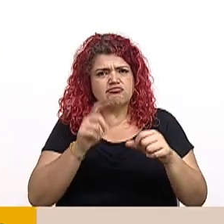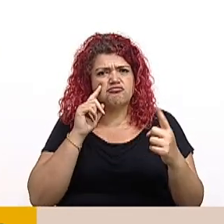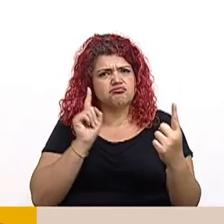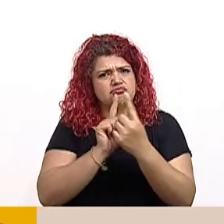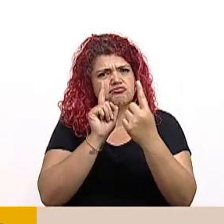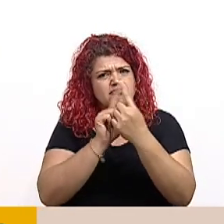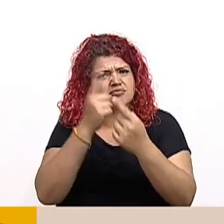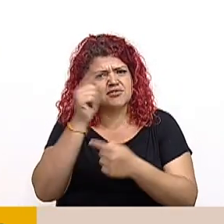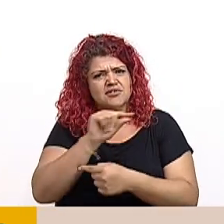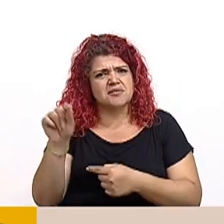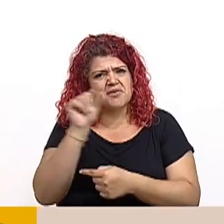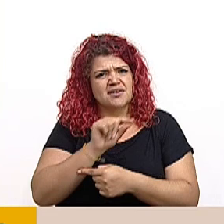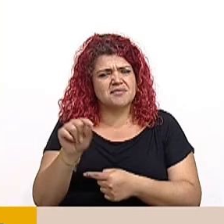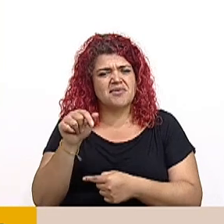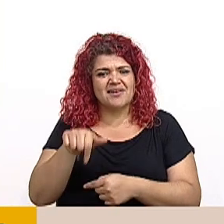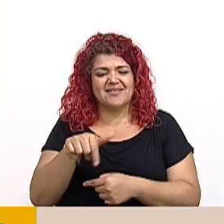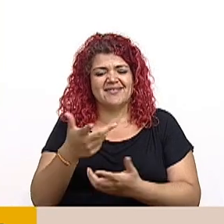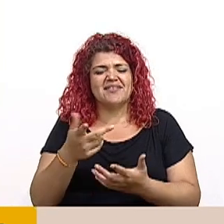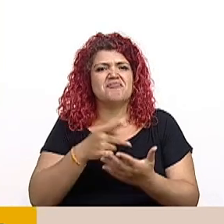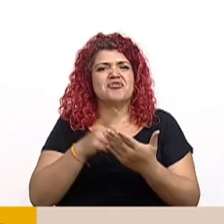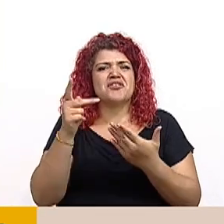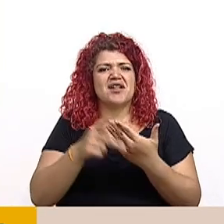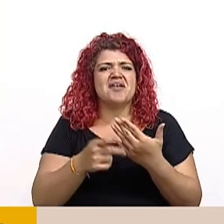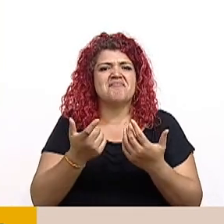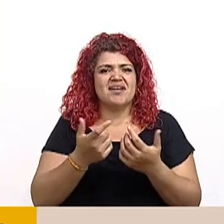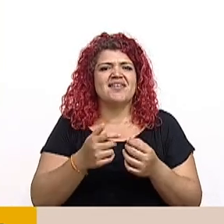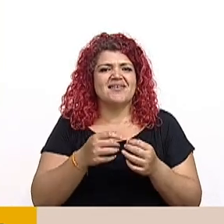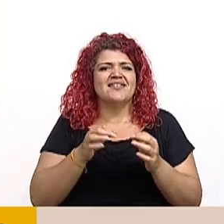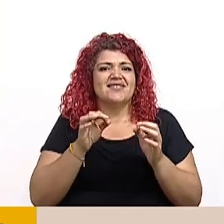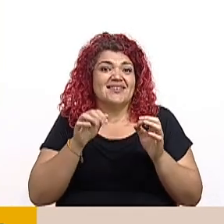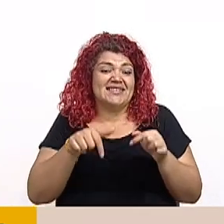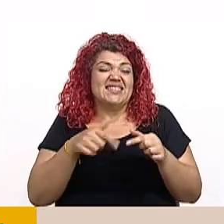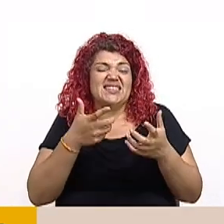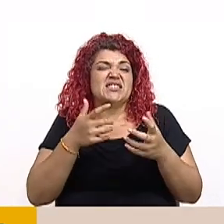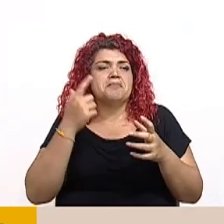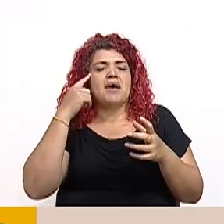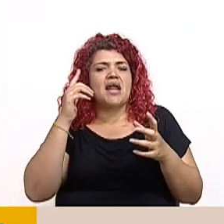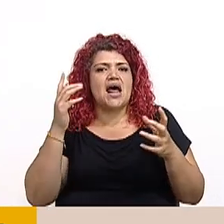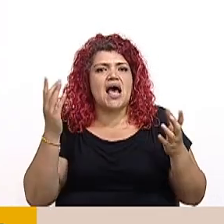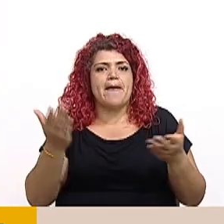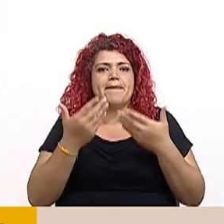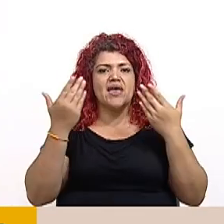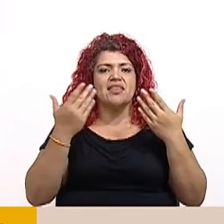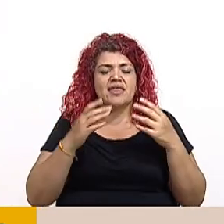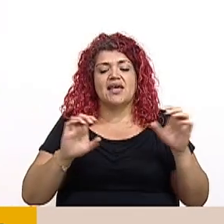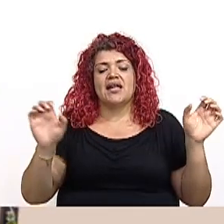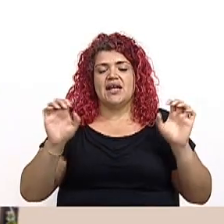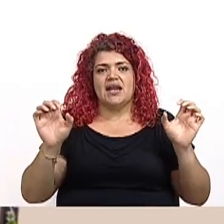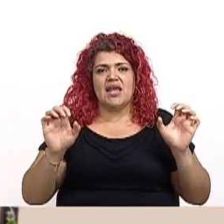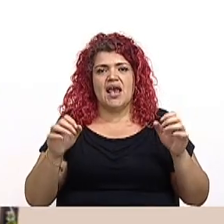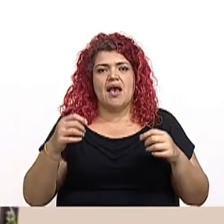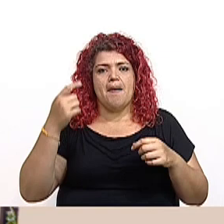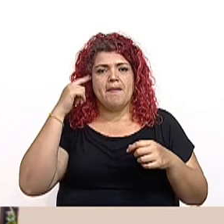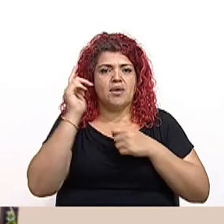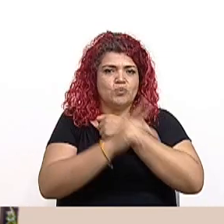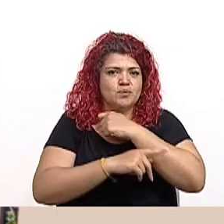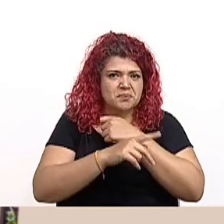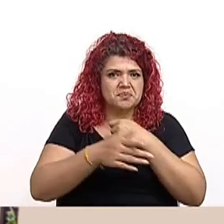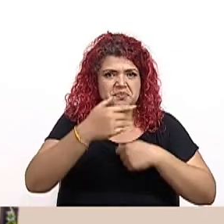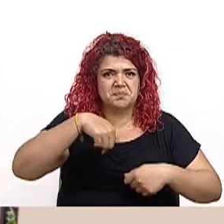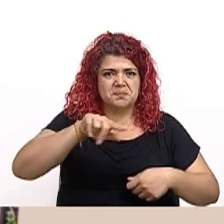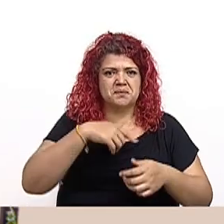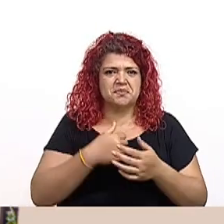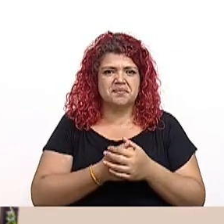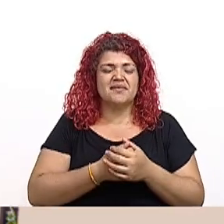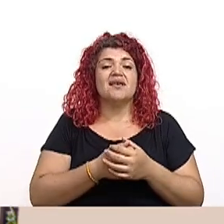encontrando cada semana acá en este espacio dedicado al ambiente, dedicado a la energía, dedicado a nuestro país especialmente.